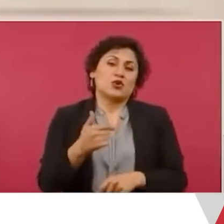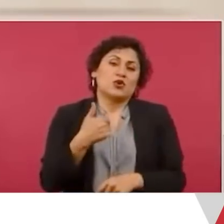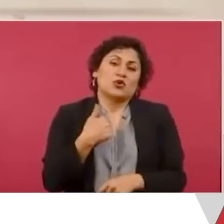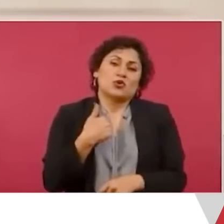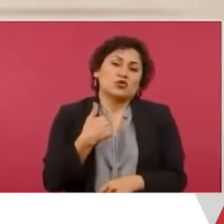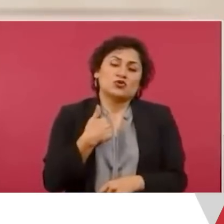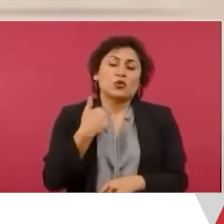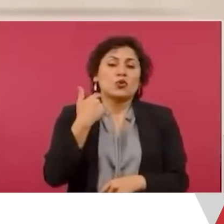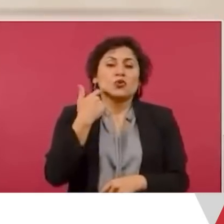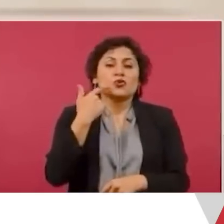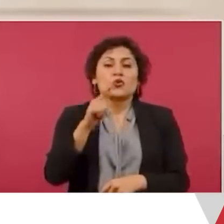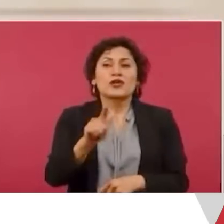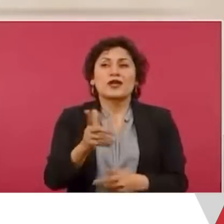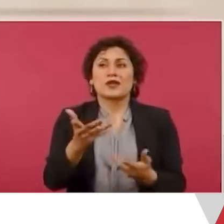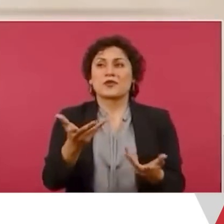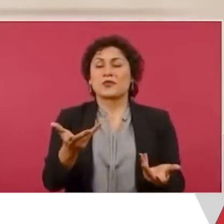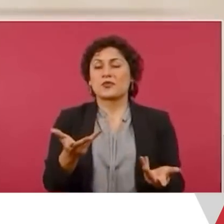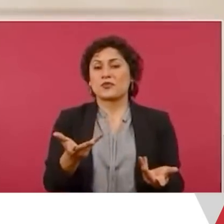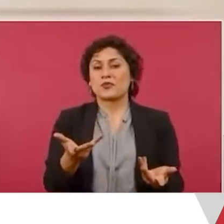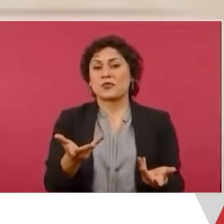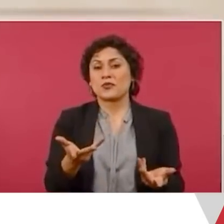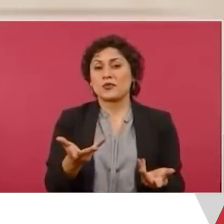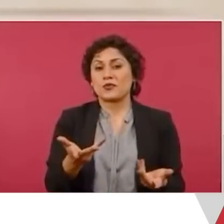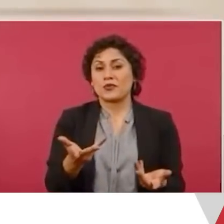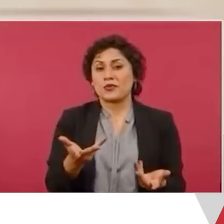un asunto